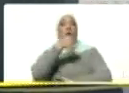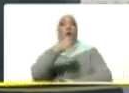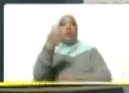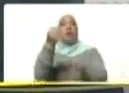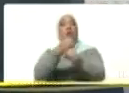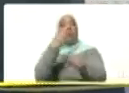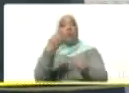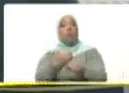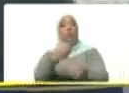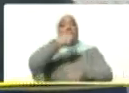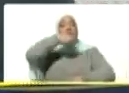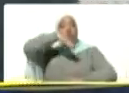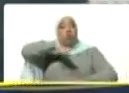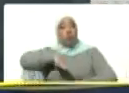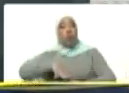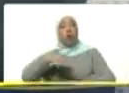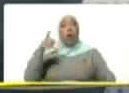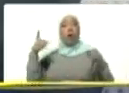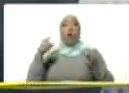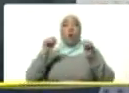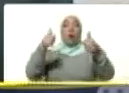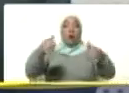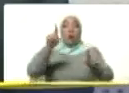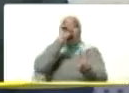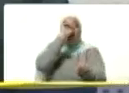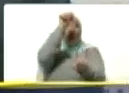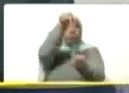Este hecho histórico se basaba